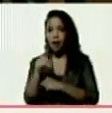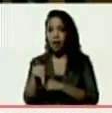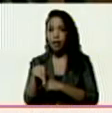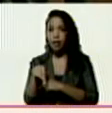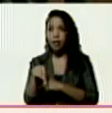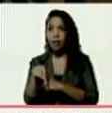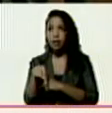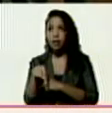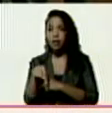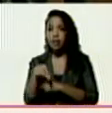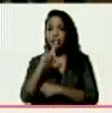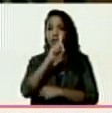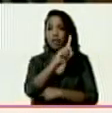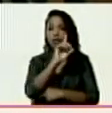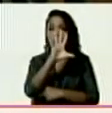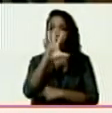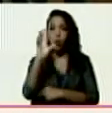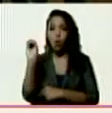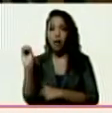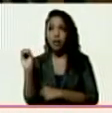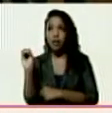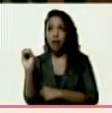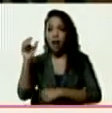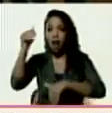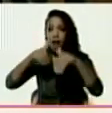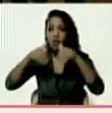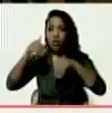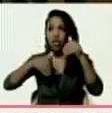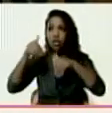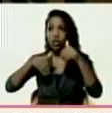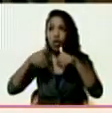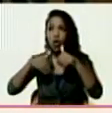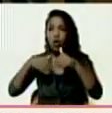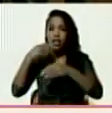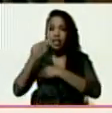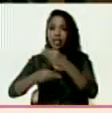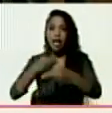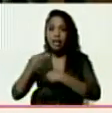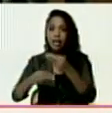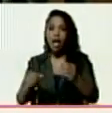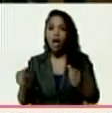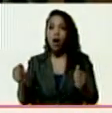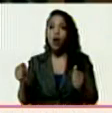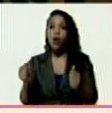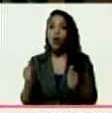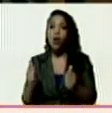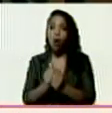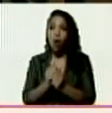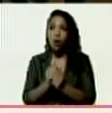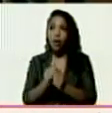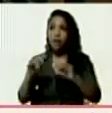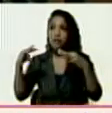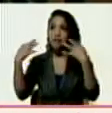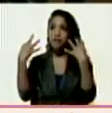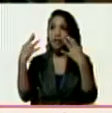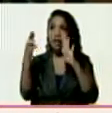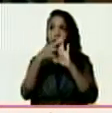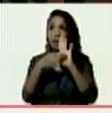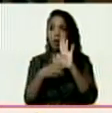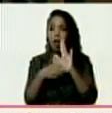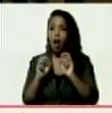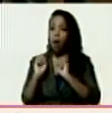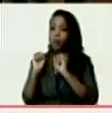quedaron 150. La votación se hace con el quórum reglamentario. Allí está la oportunidad